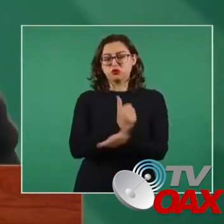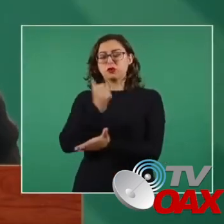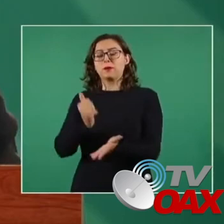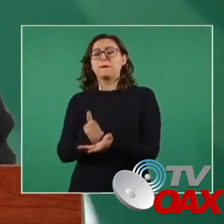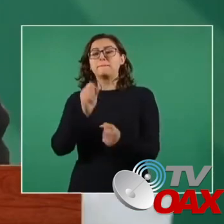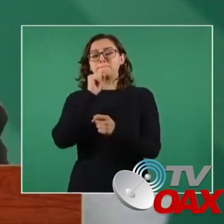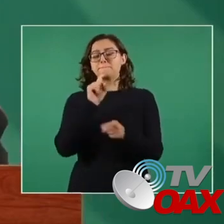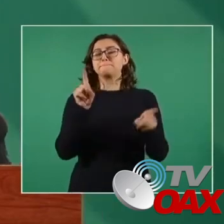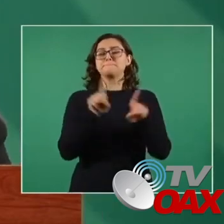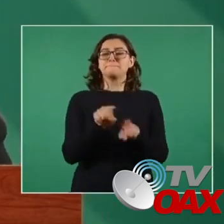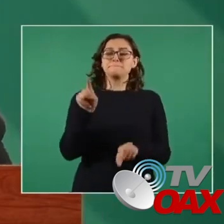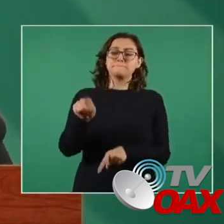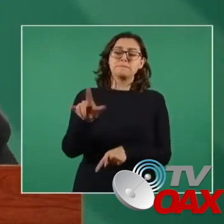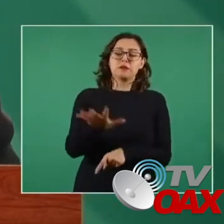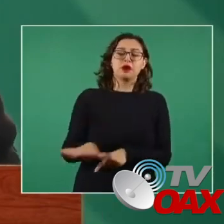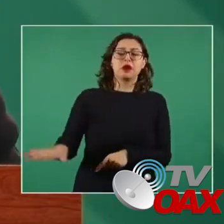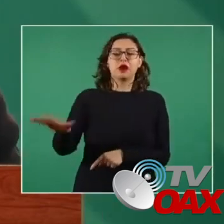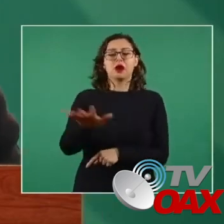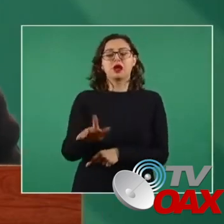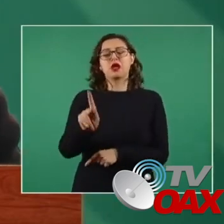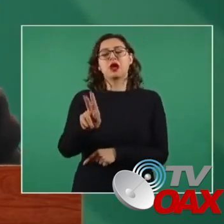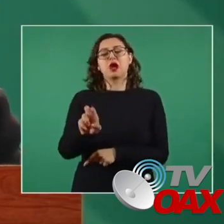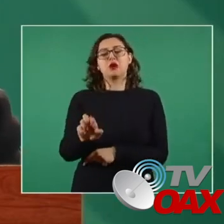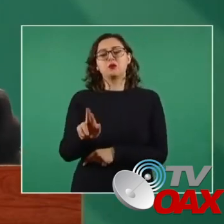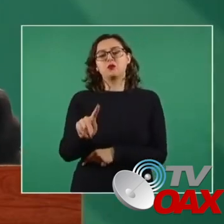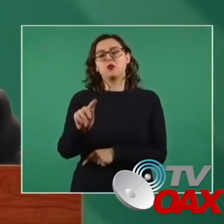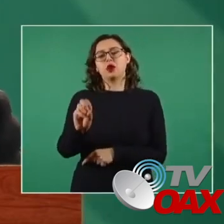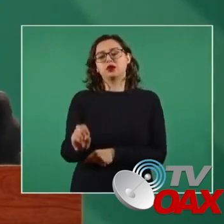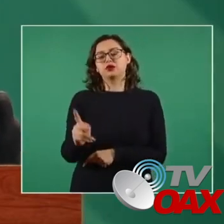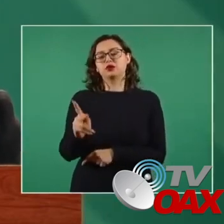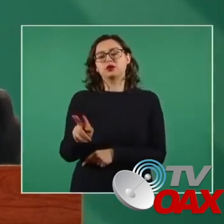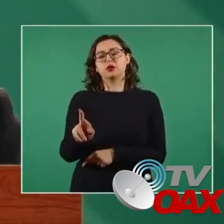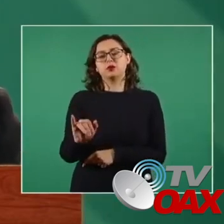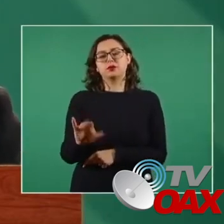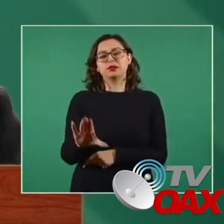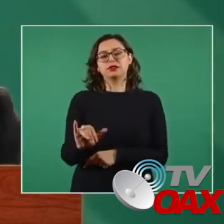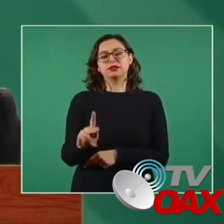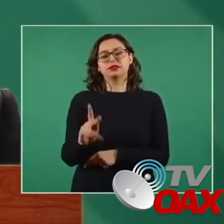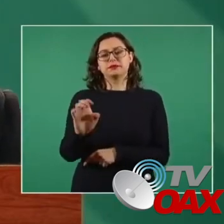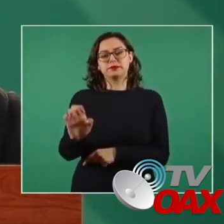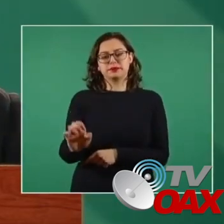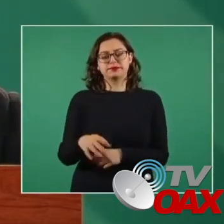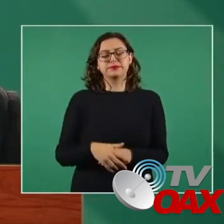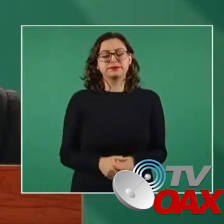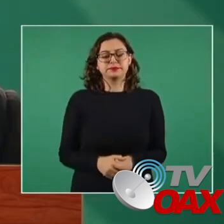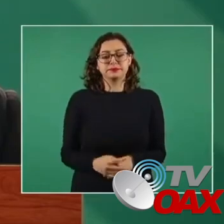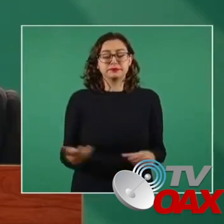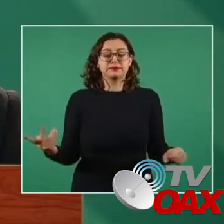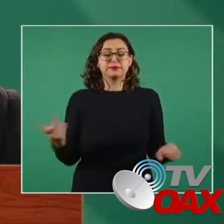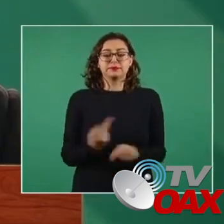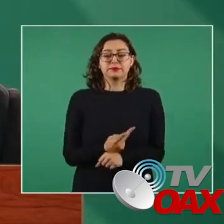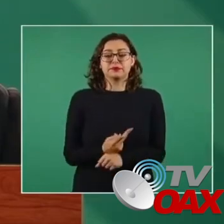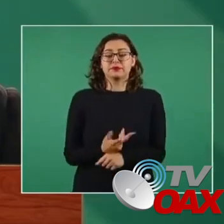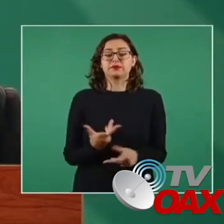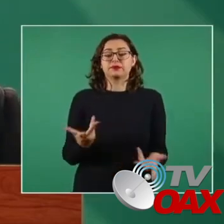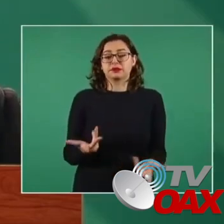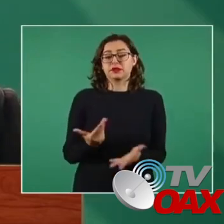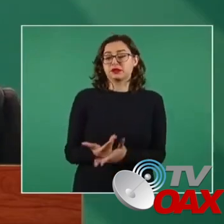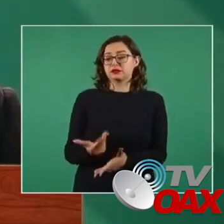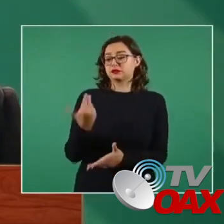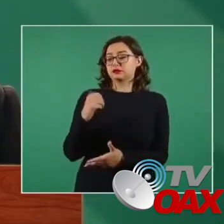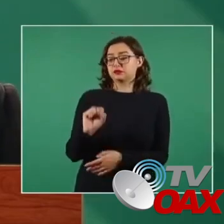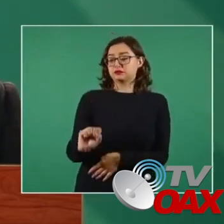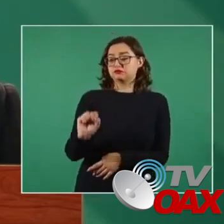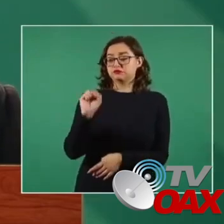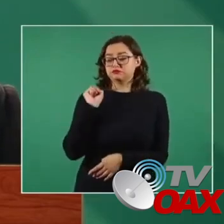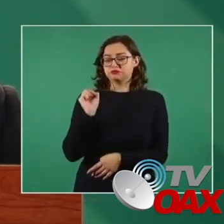Príncipe. Informo a ustedes que desde el primer minuto que tuvimos el informe del registro de este